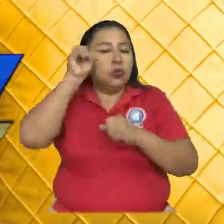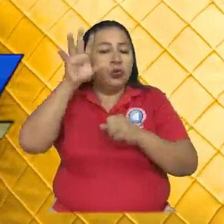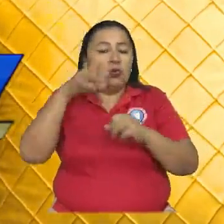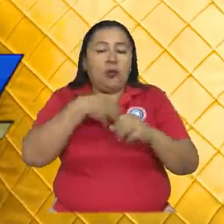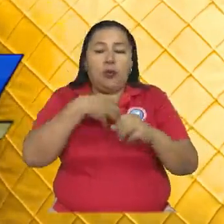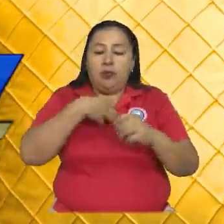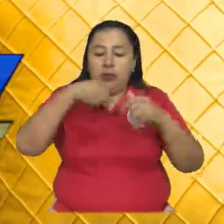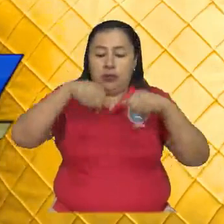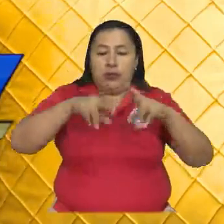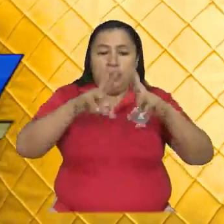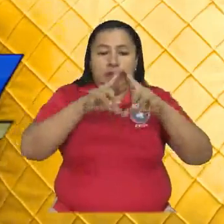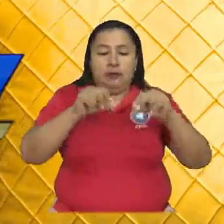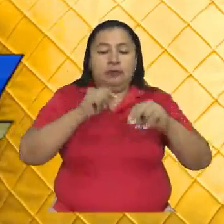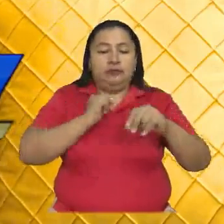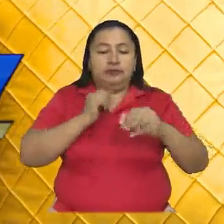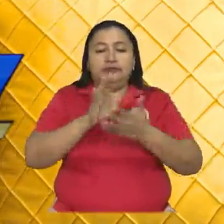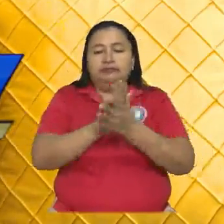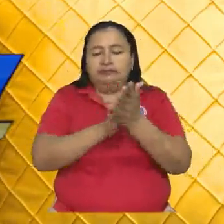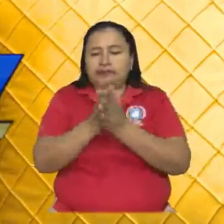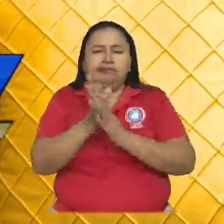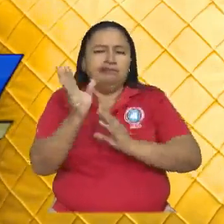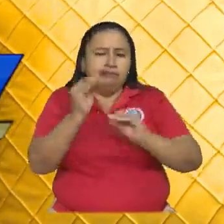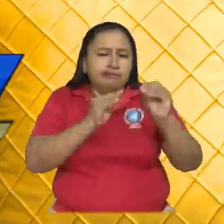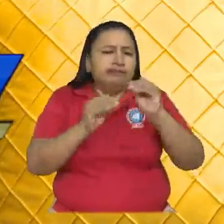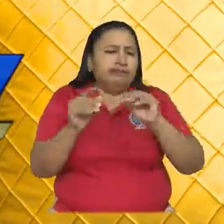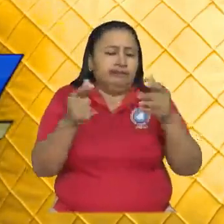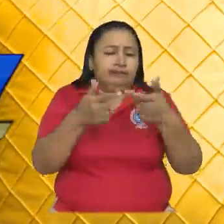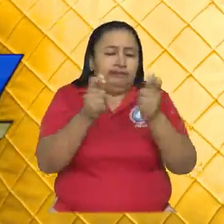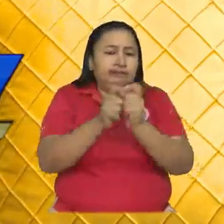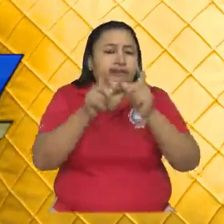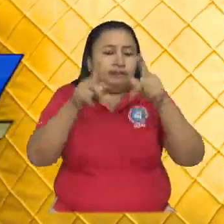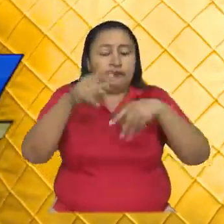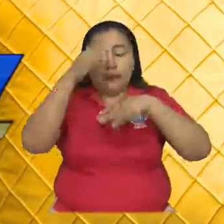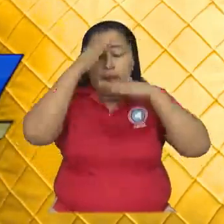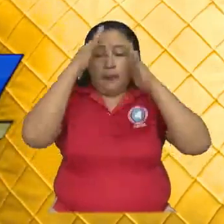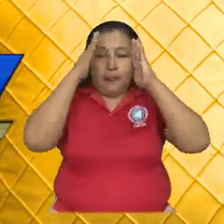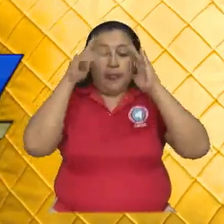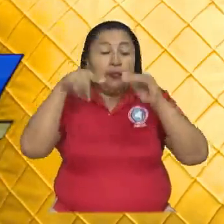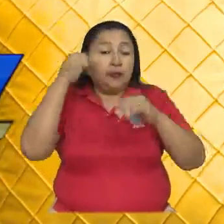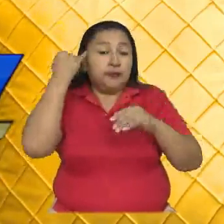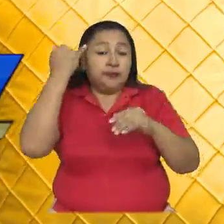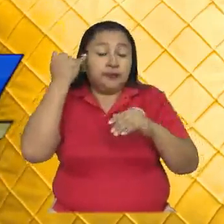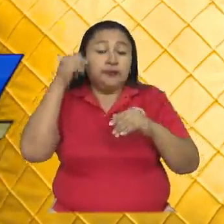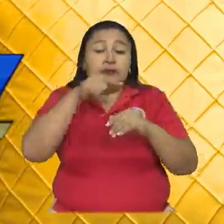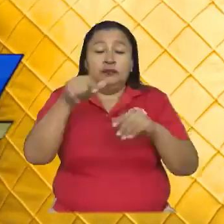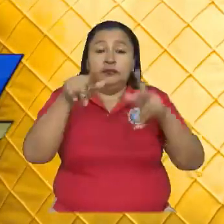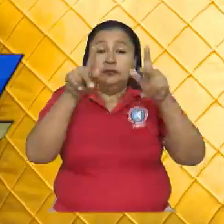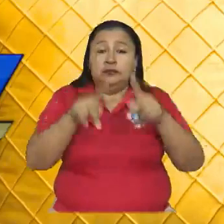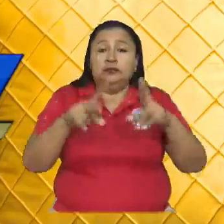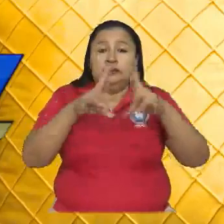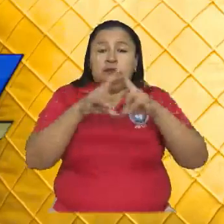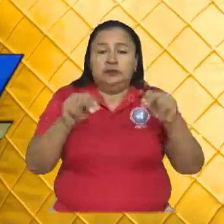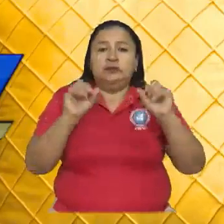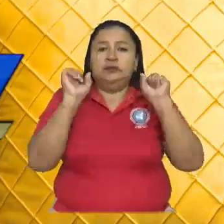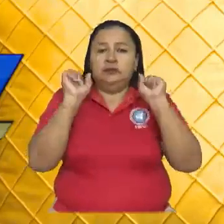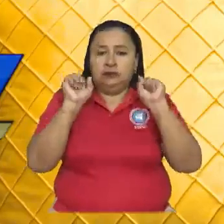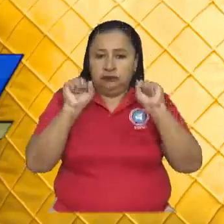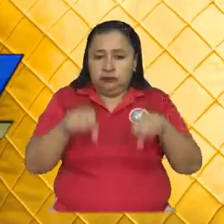interno que estamos trabajando de la mano con el sector privado. La idea es que la población nicaragüense